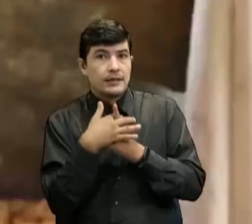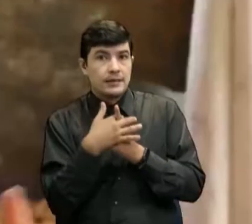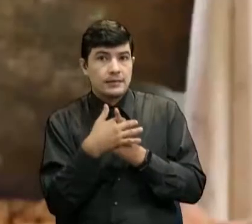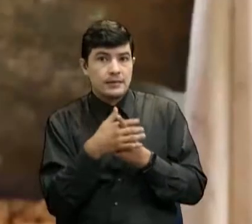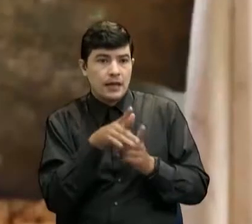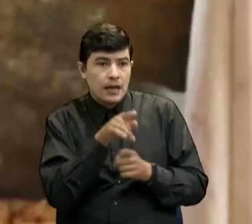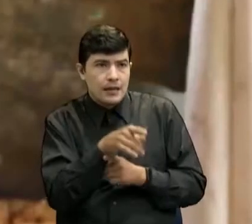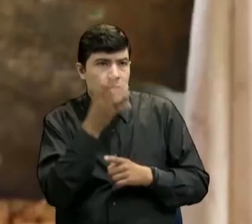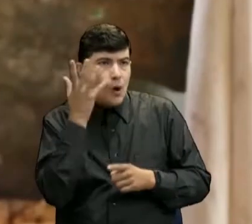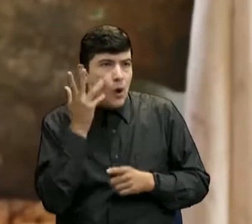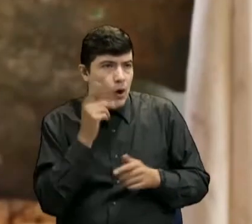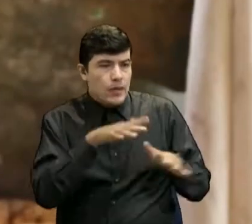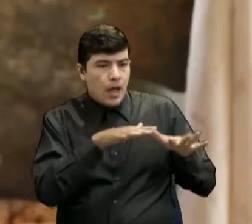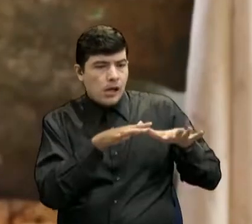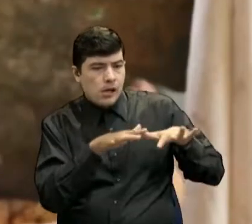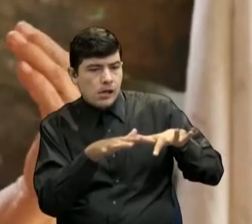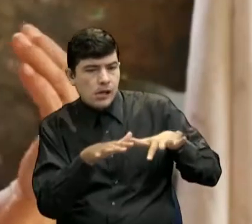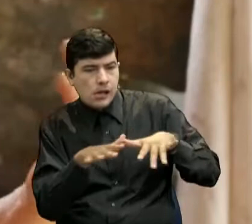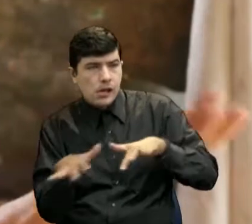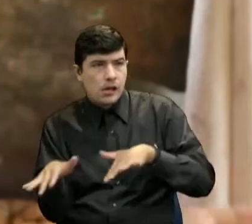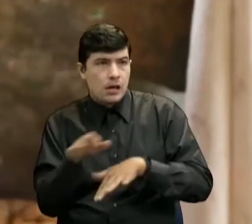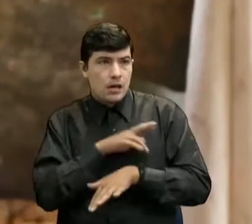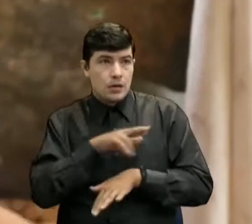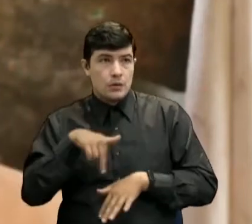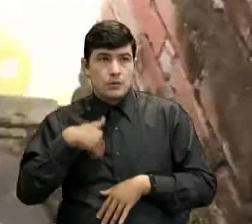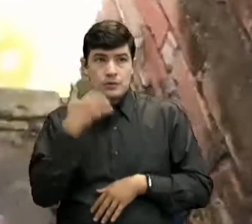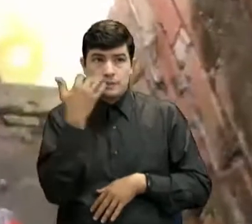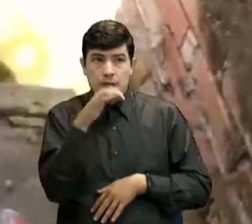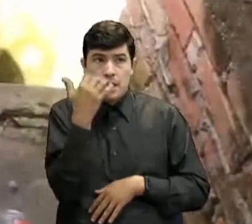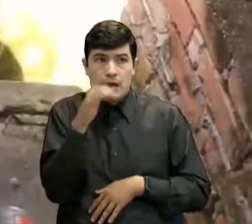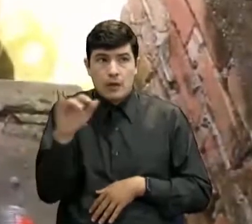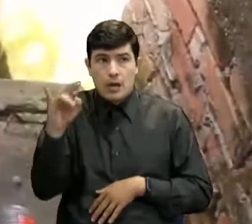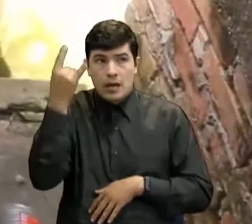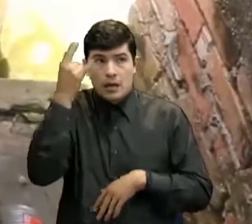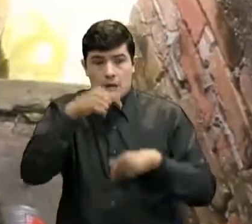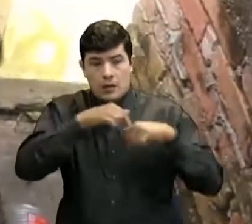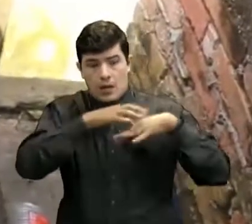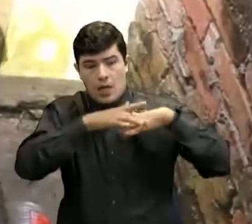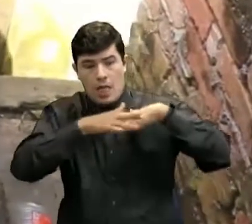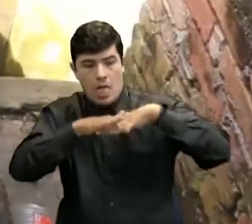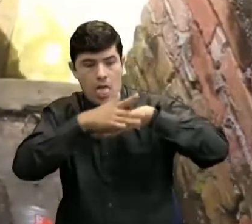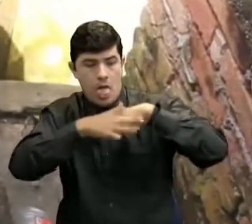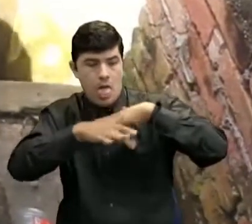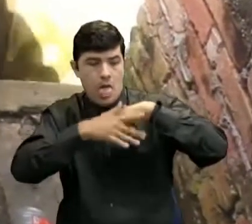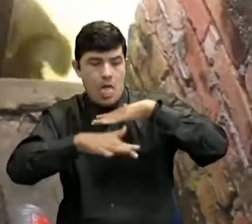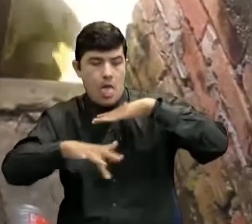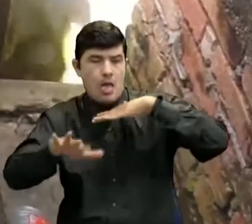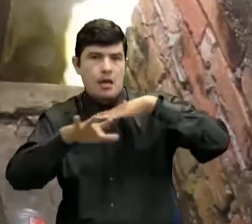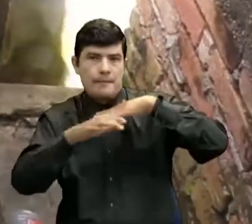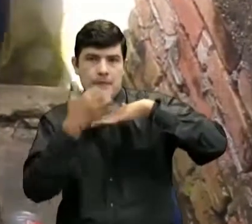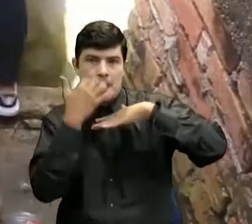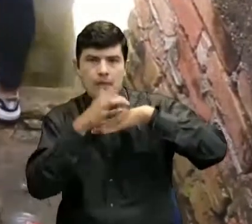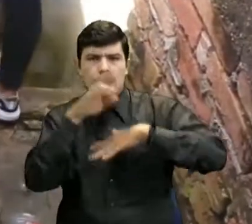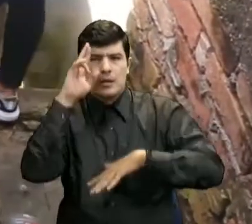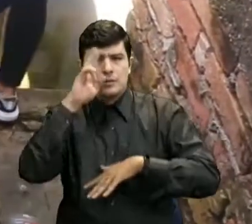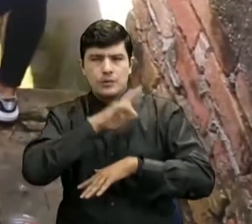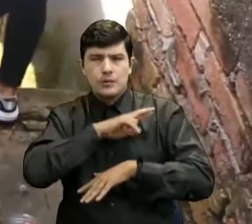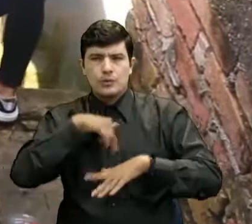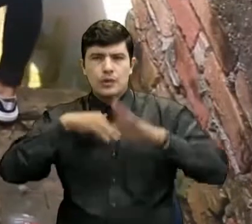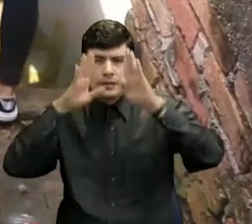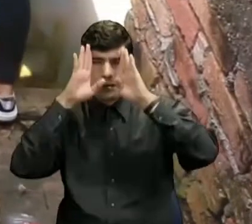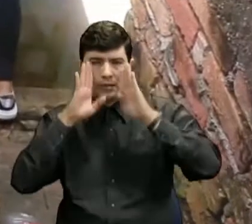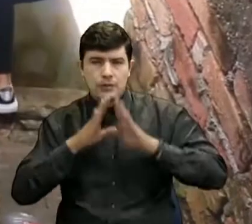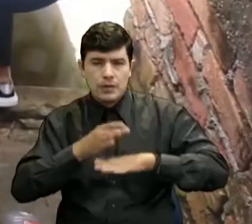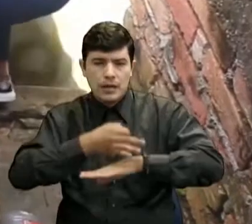que cada día está avanzando más nosotros nos da miedo que eso también llegué hasta aquí arriba entonces queremos que nos pongan cuidado pronto